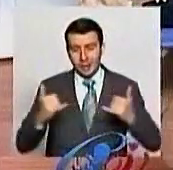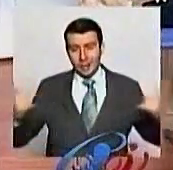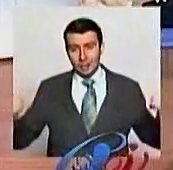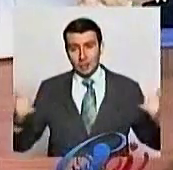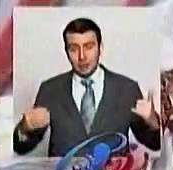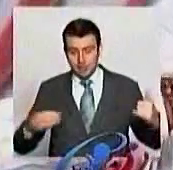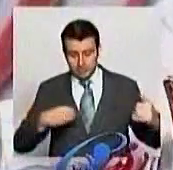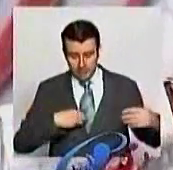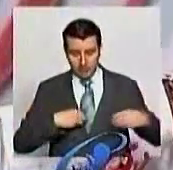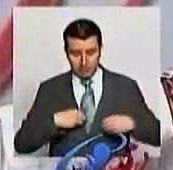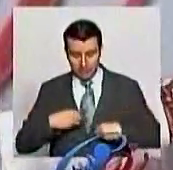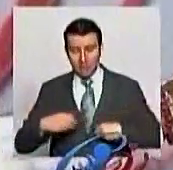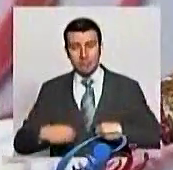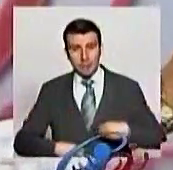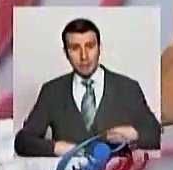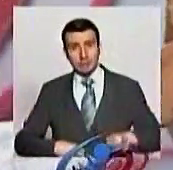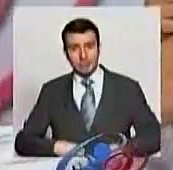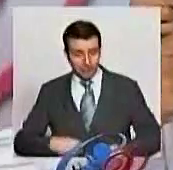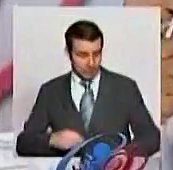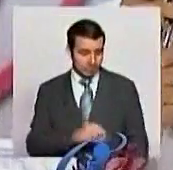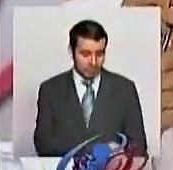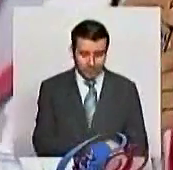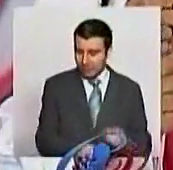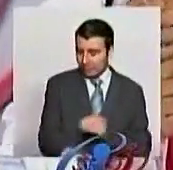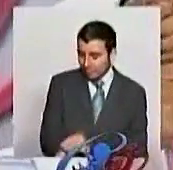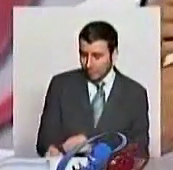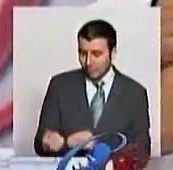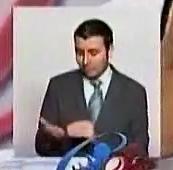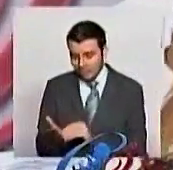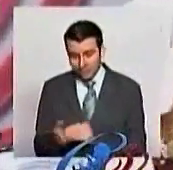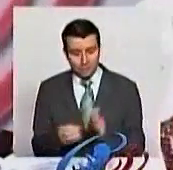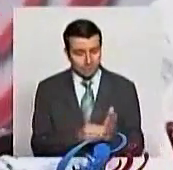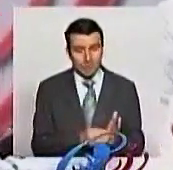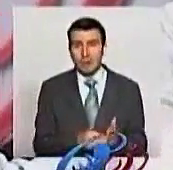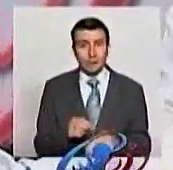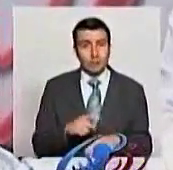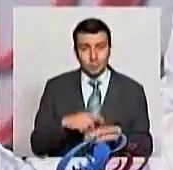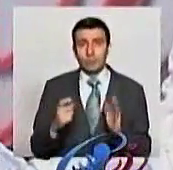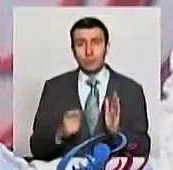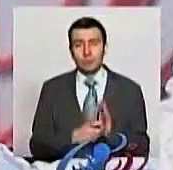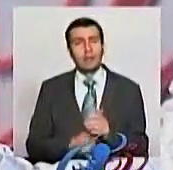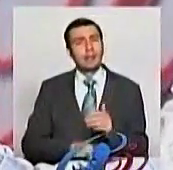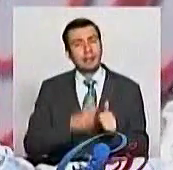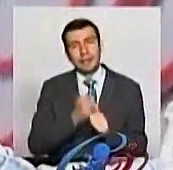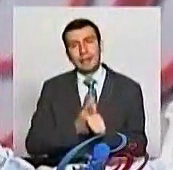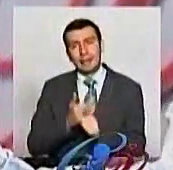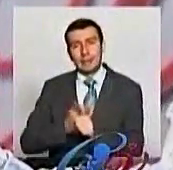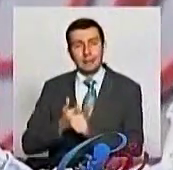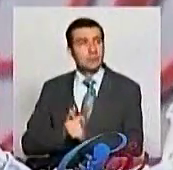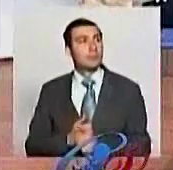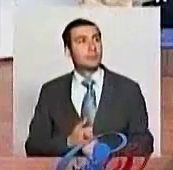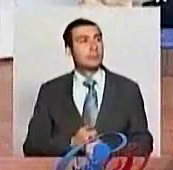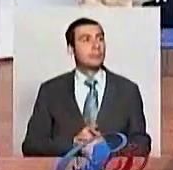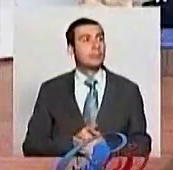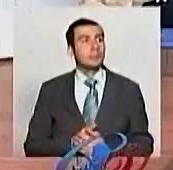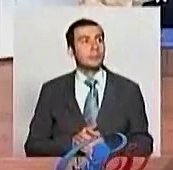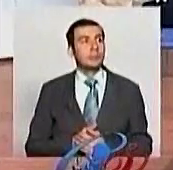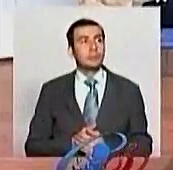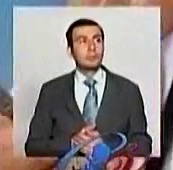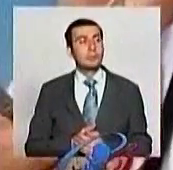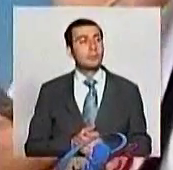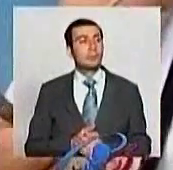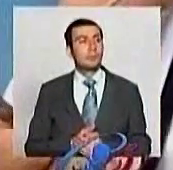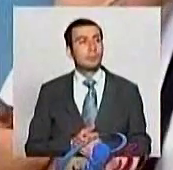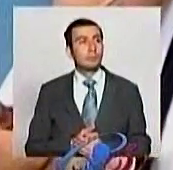estos stickers, ¿cierto? Entonces yo voy a poner cada uno de estos, va a ir pegado a estas chupitas